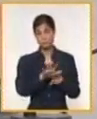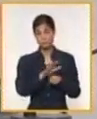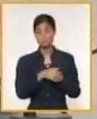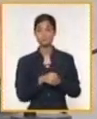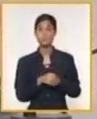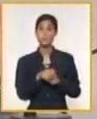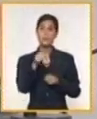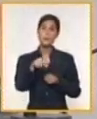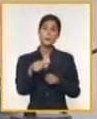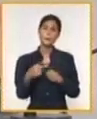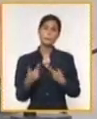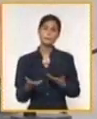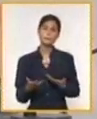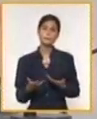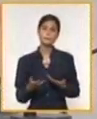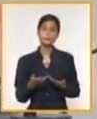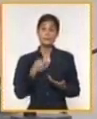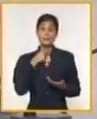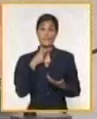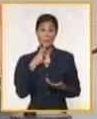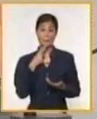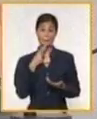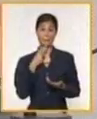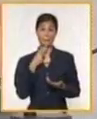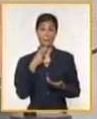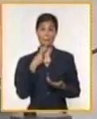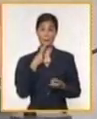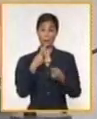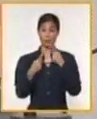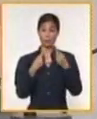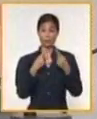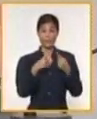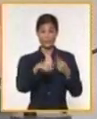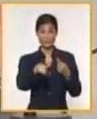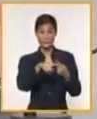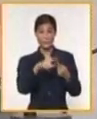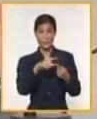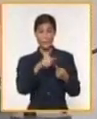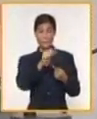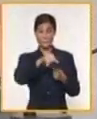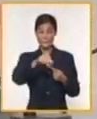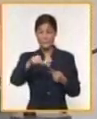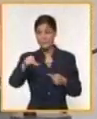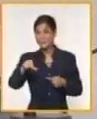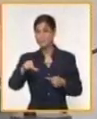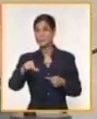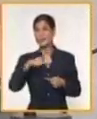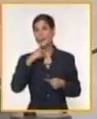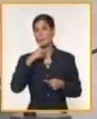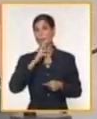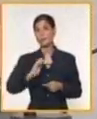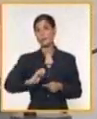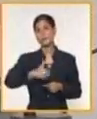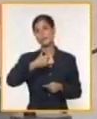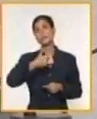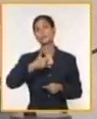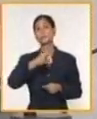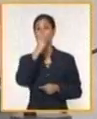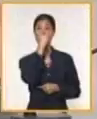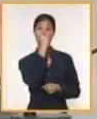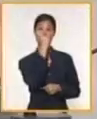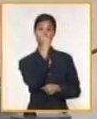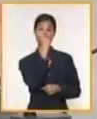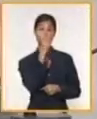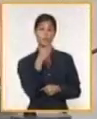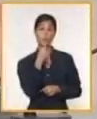Lionel, una lluvia de declaraciones, sobre todo hoy, por ejemplo, las declaraciones del presidente Vladimir Putin, que ha dicho